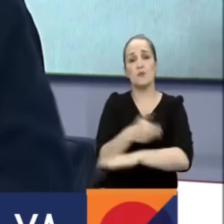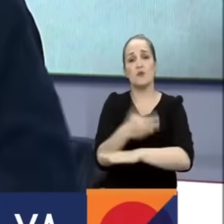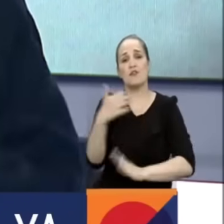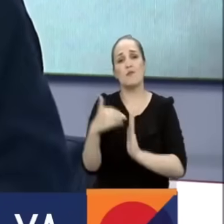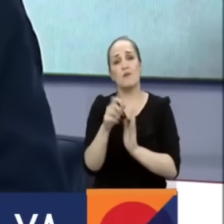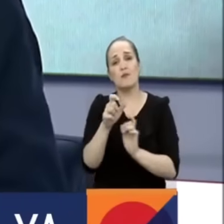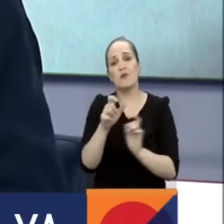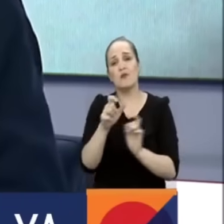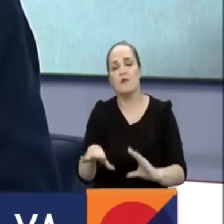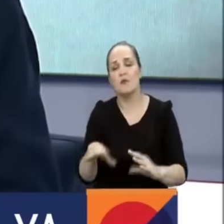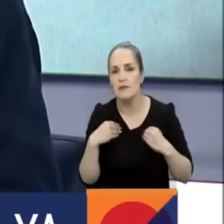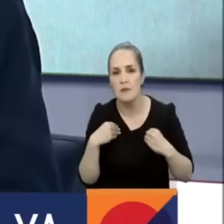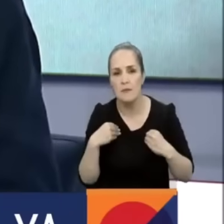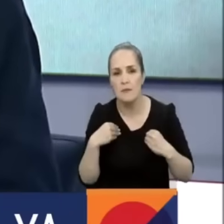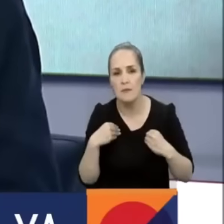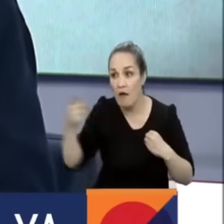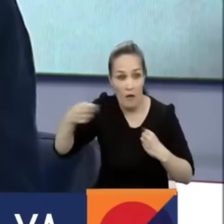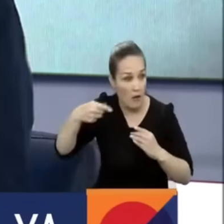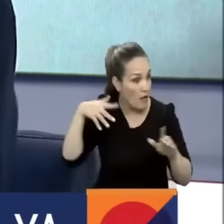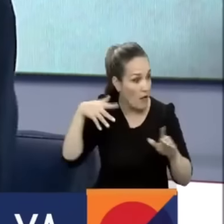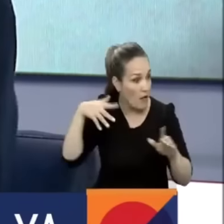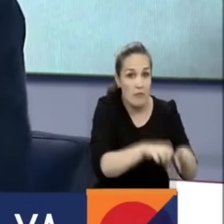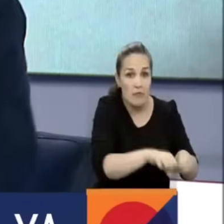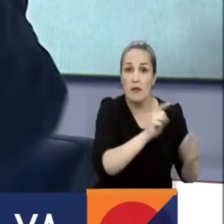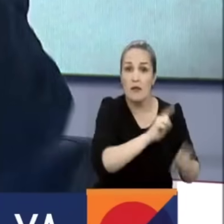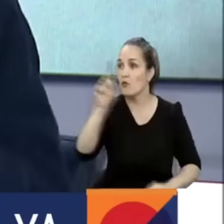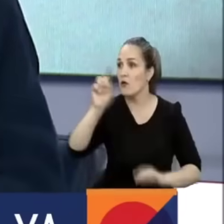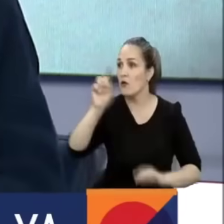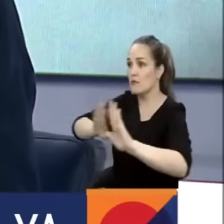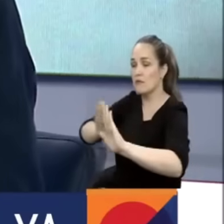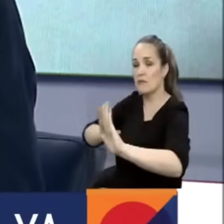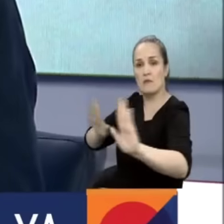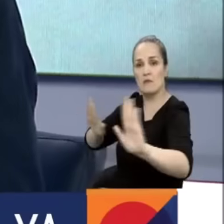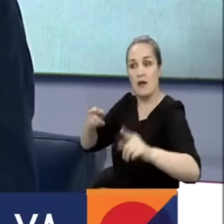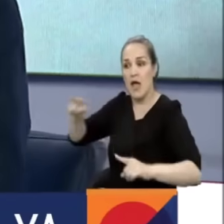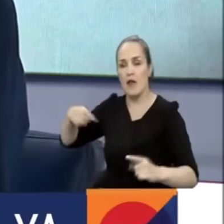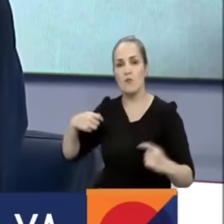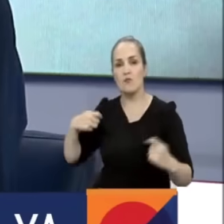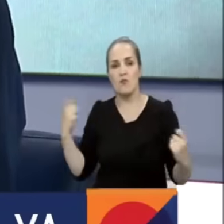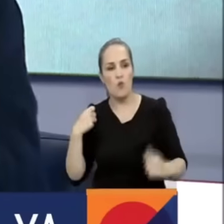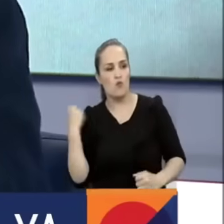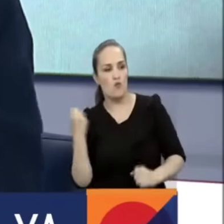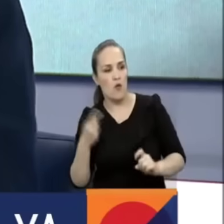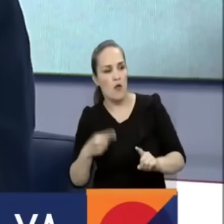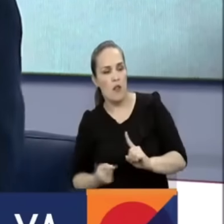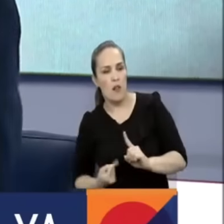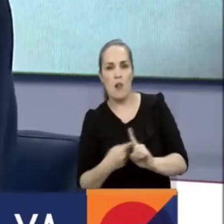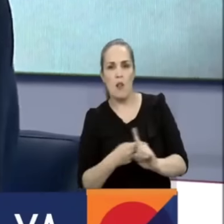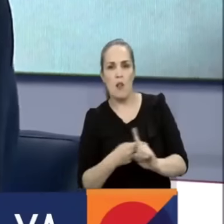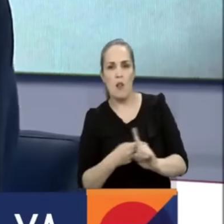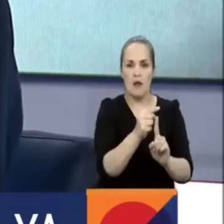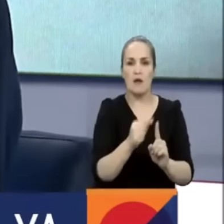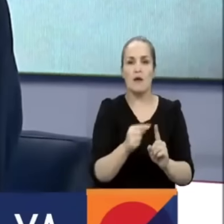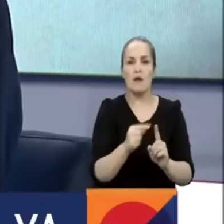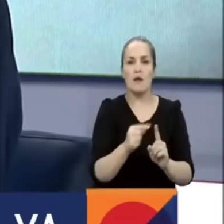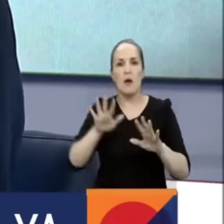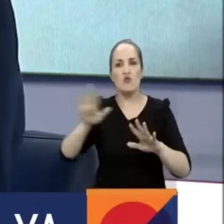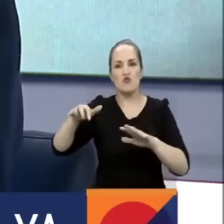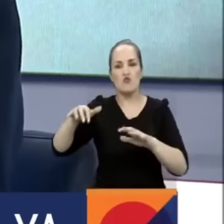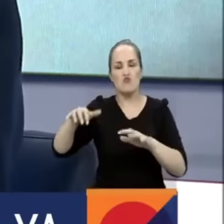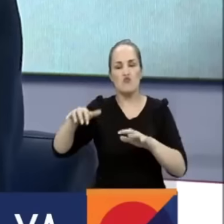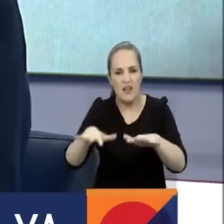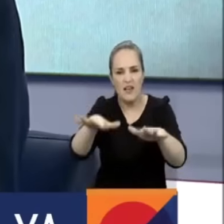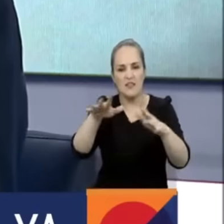permitir y vamos a seguir movilizados en esa tarea en donde una campaña similar, integral en esas 4 dimensiones, la